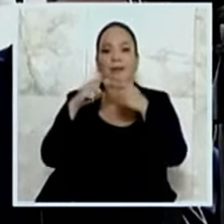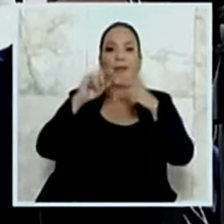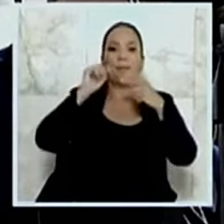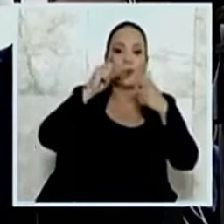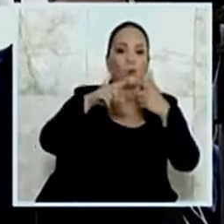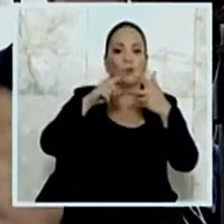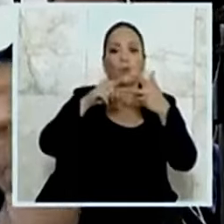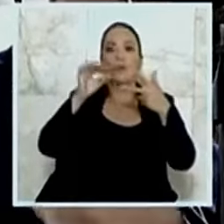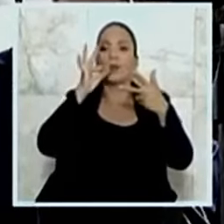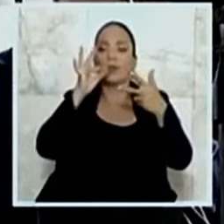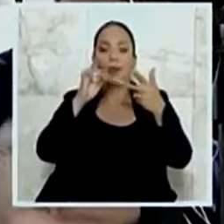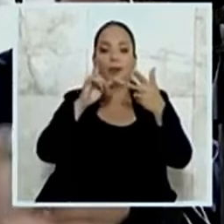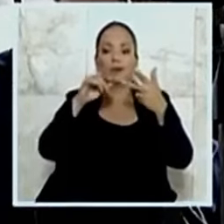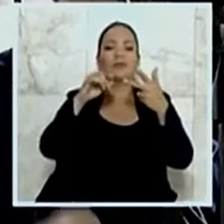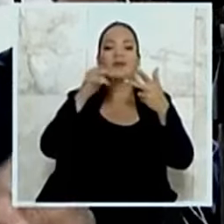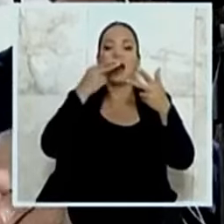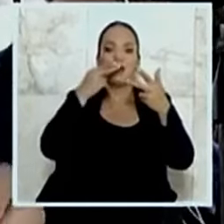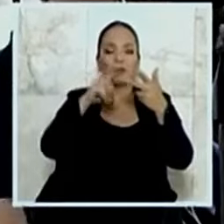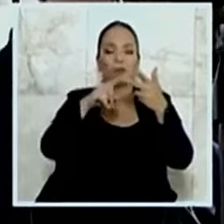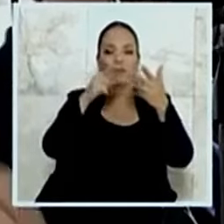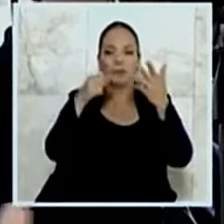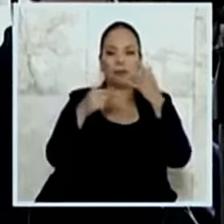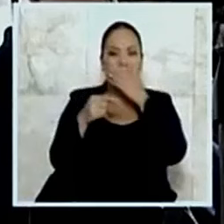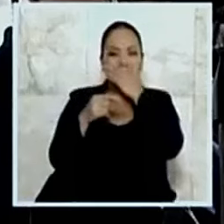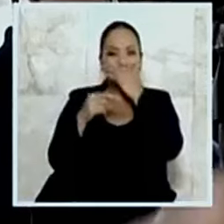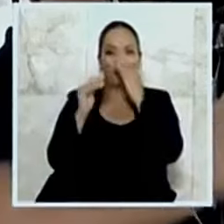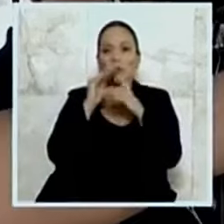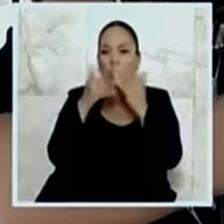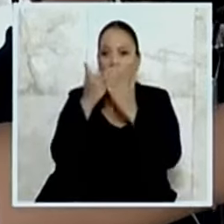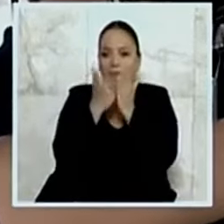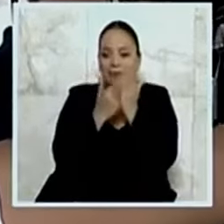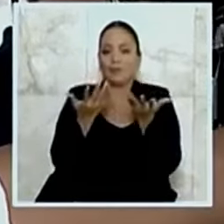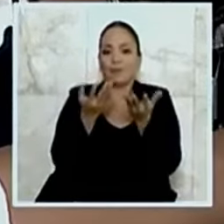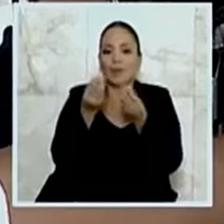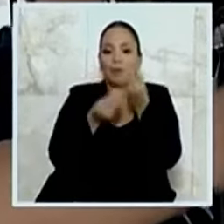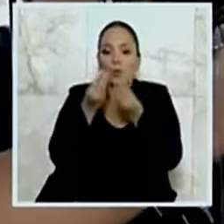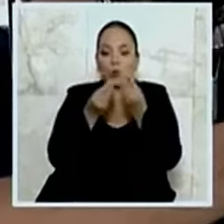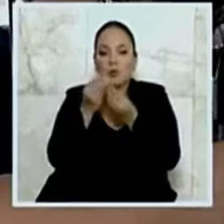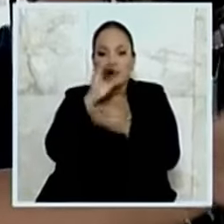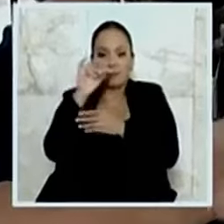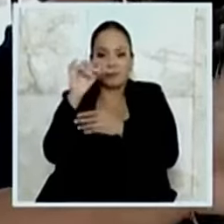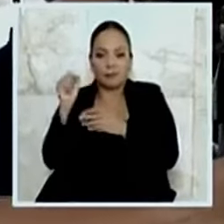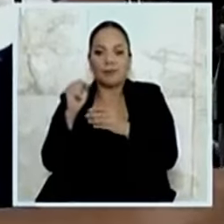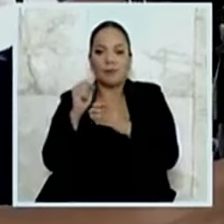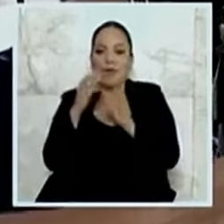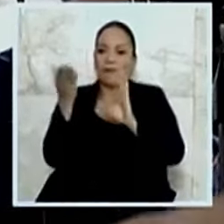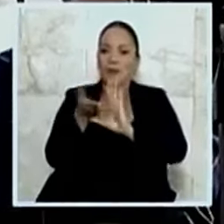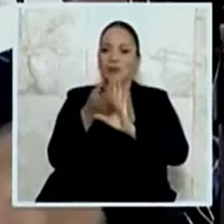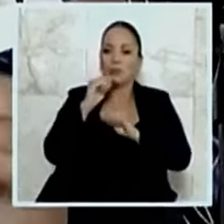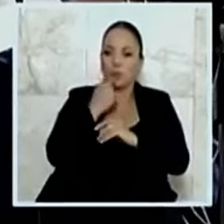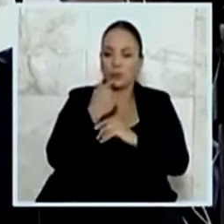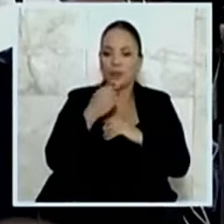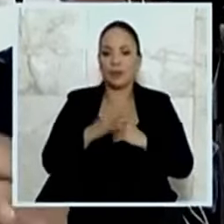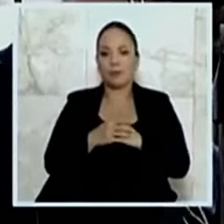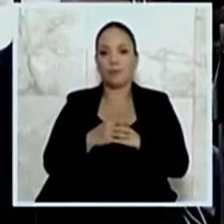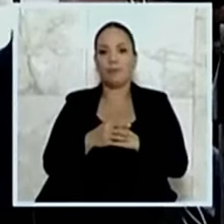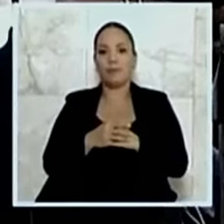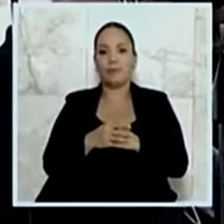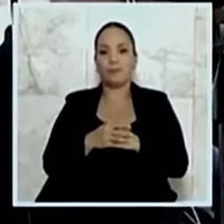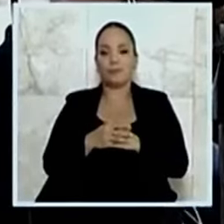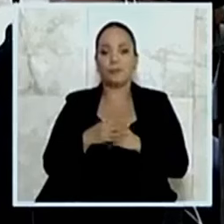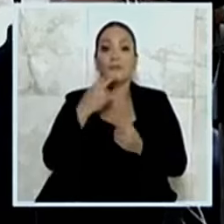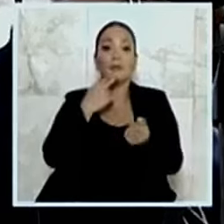más pobres tengan una buena alimentación. Los impuestos saludables van en contra de la comida chatarra, van en contra de los cigarrillos,